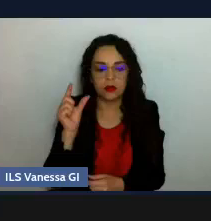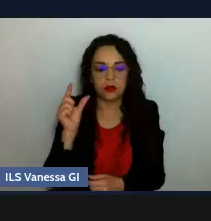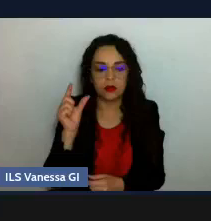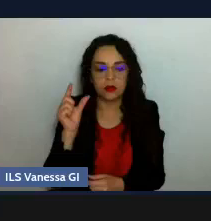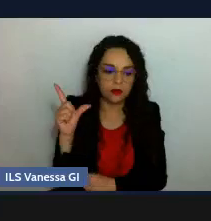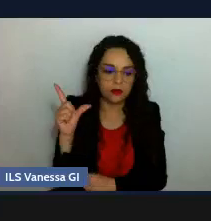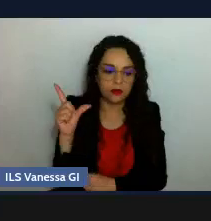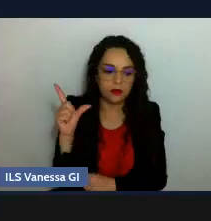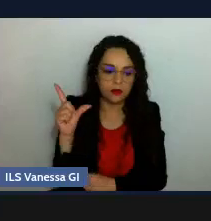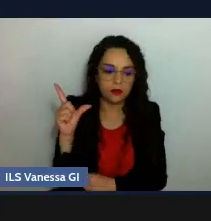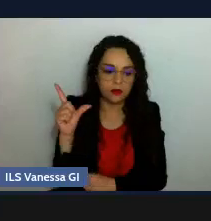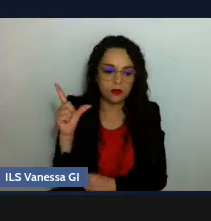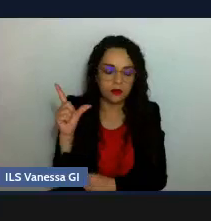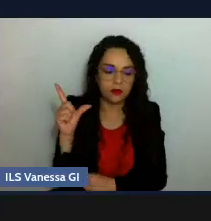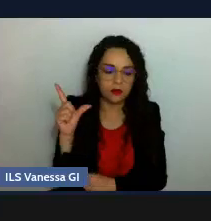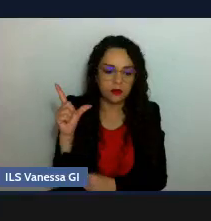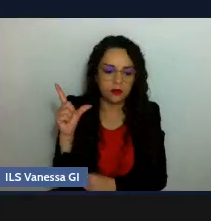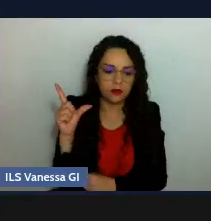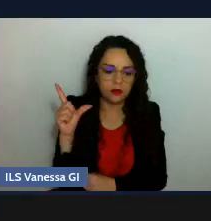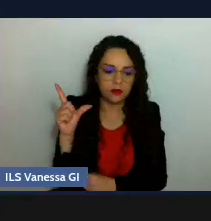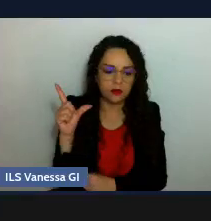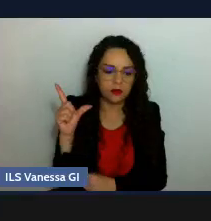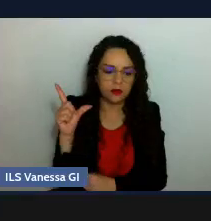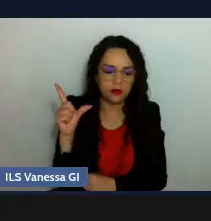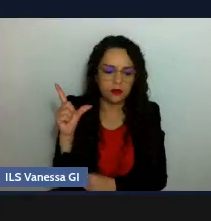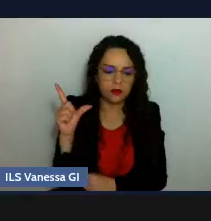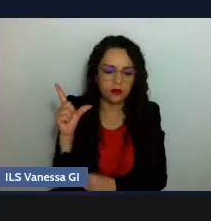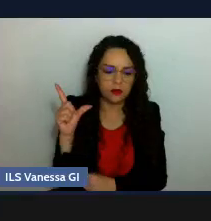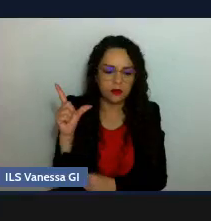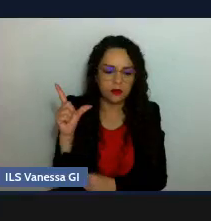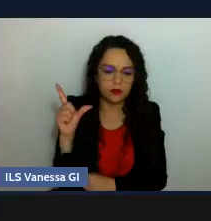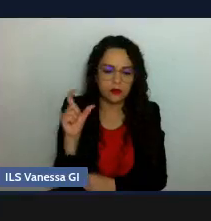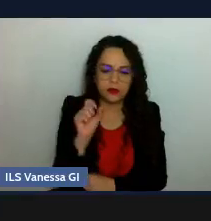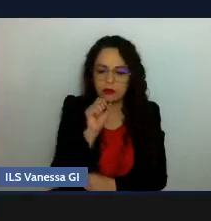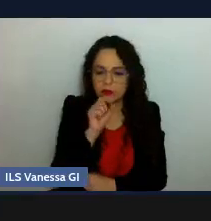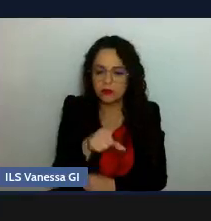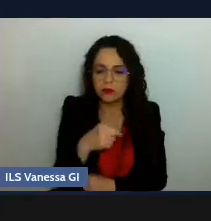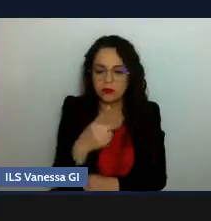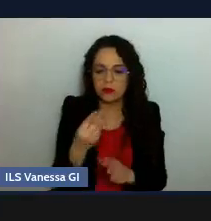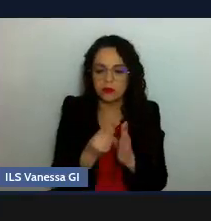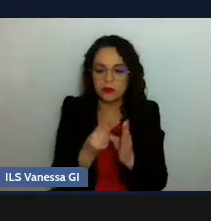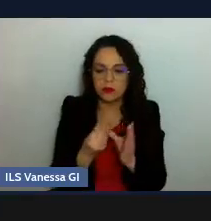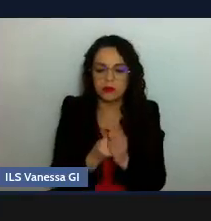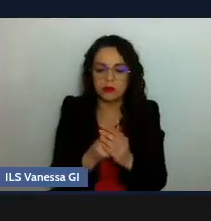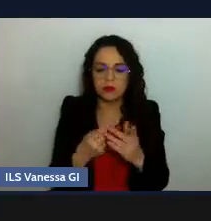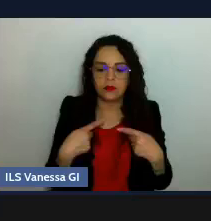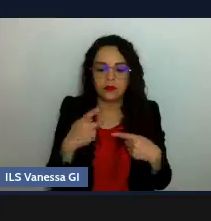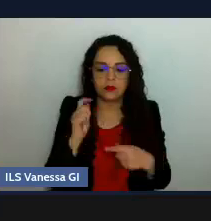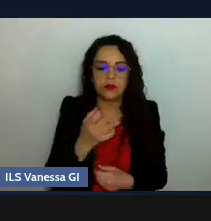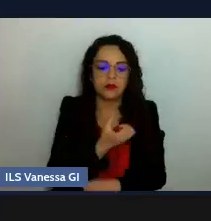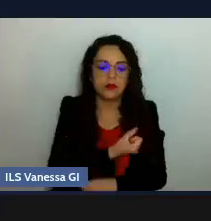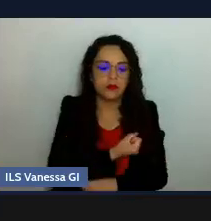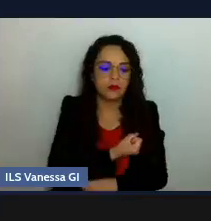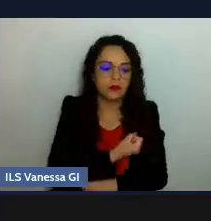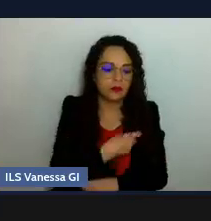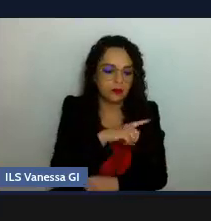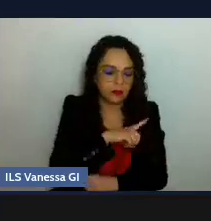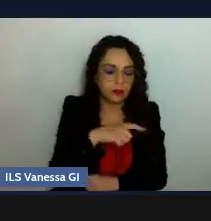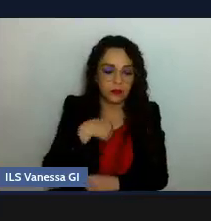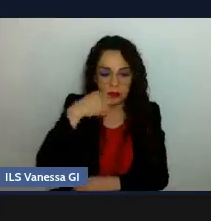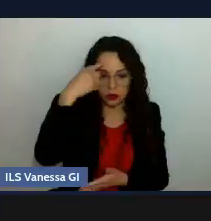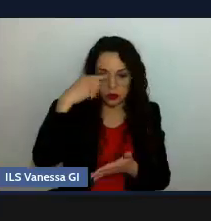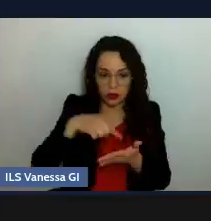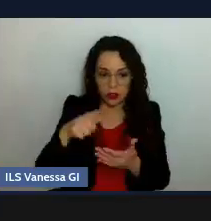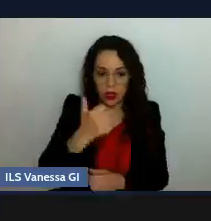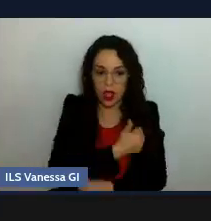como les mencionaba, PROSO, que también trabaja con nosotros en la salud. Entonces, al menos considero que la alcaldía